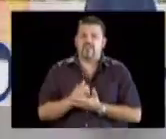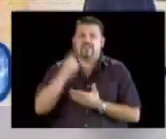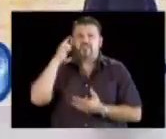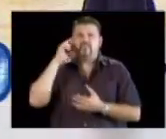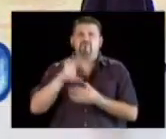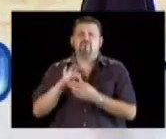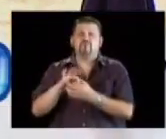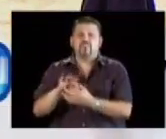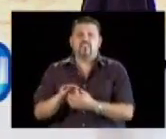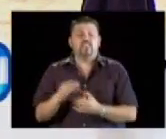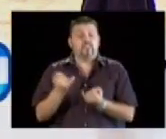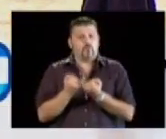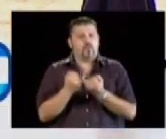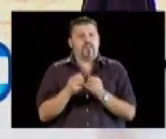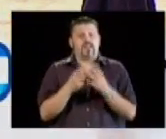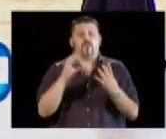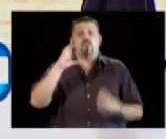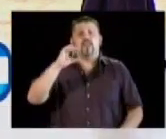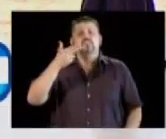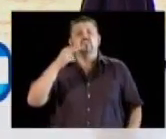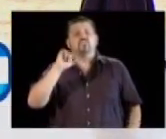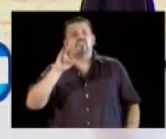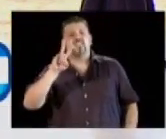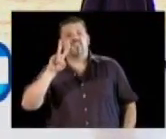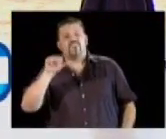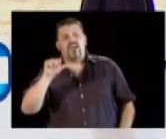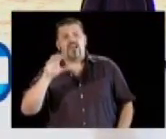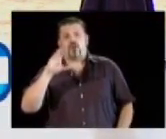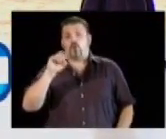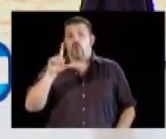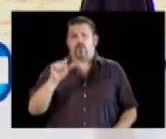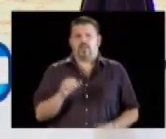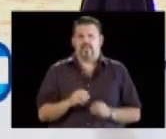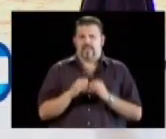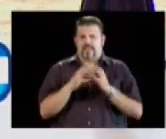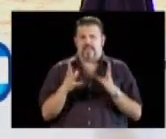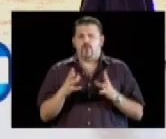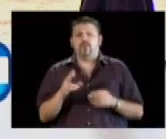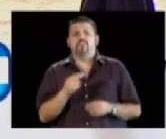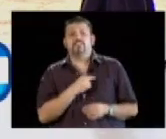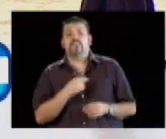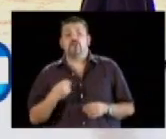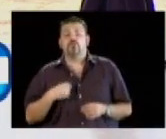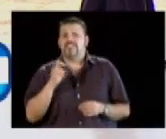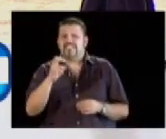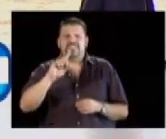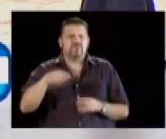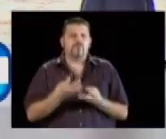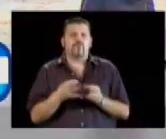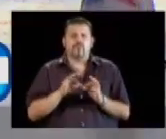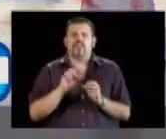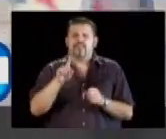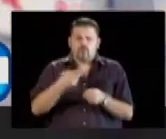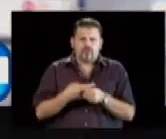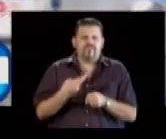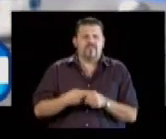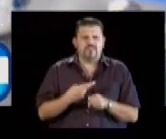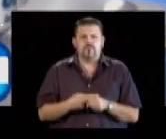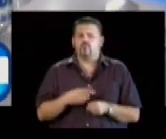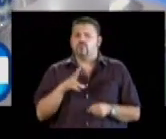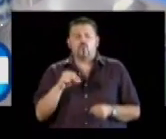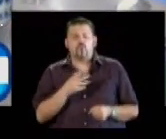La chivacola, por supuesto, no solamente es porque es chivacola, simple y sencillamente lo importante es que es un refresco que no tiene azúcar y